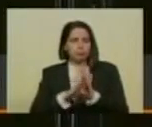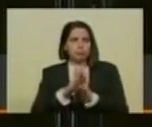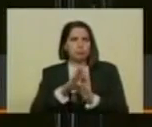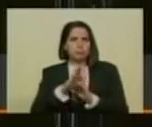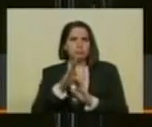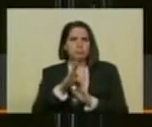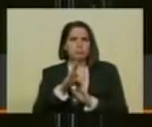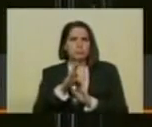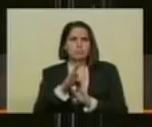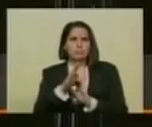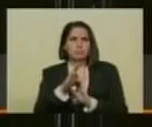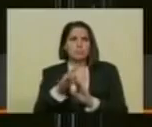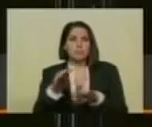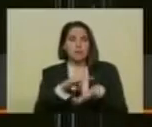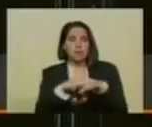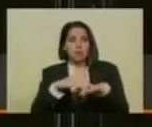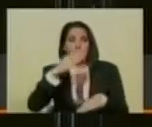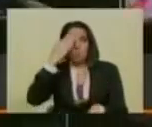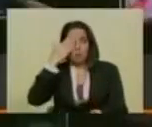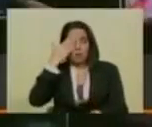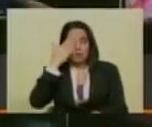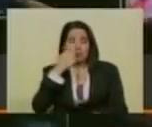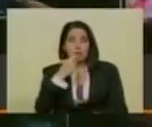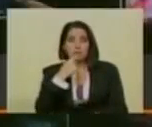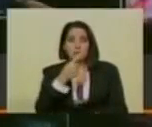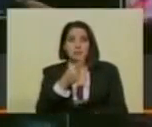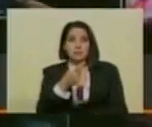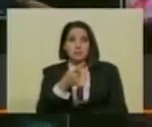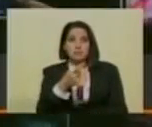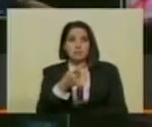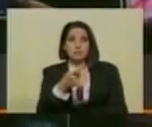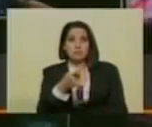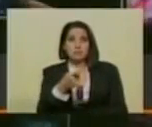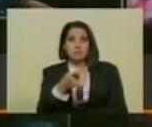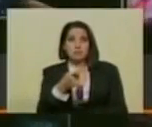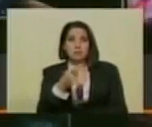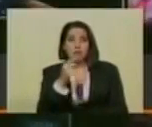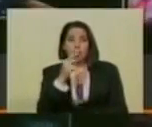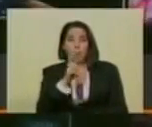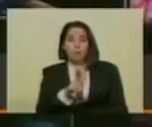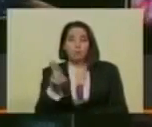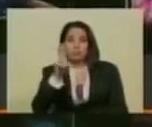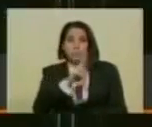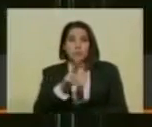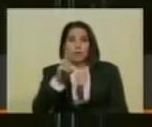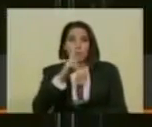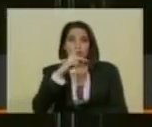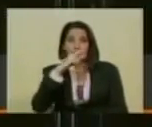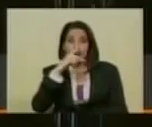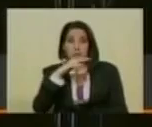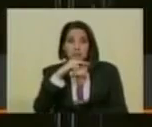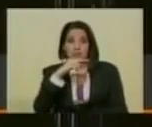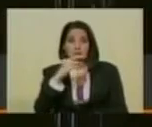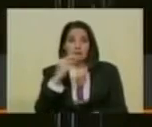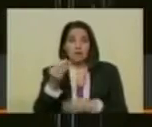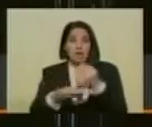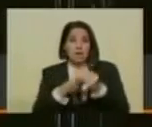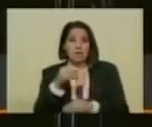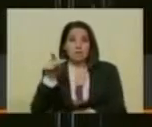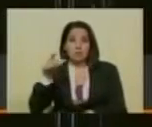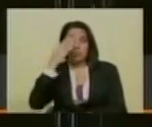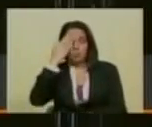Martínez, pido permiso de él para poder usar esta frase creada por él.